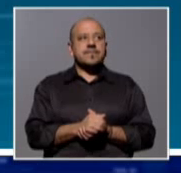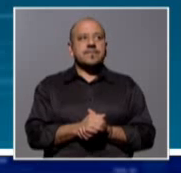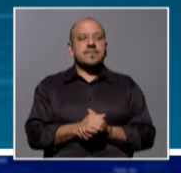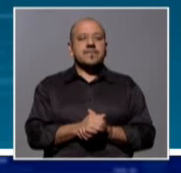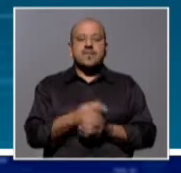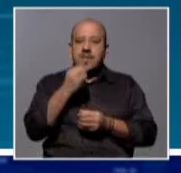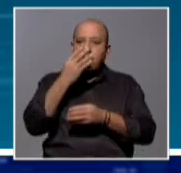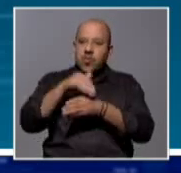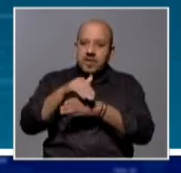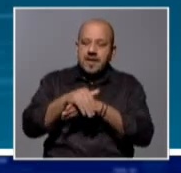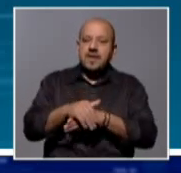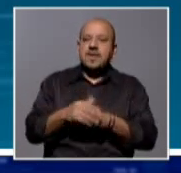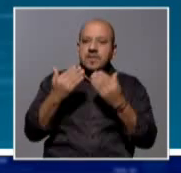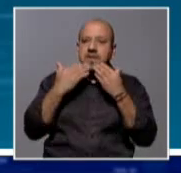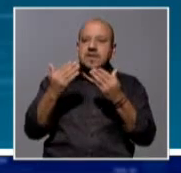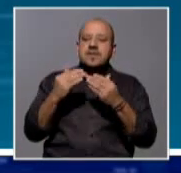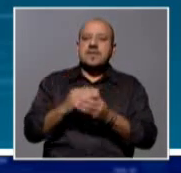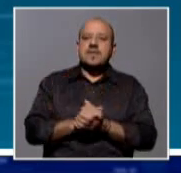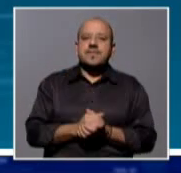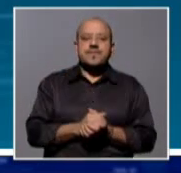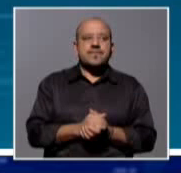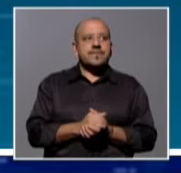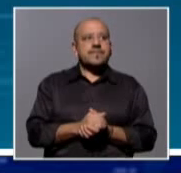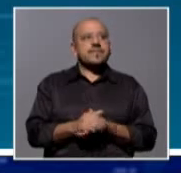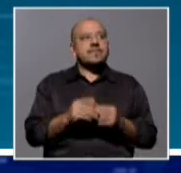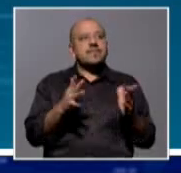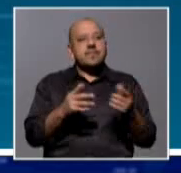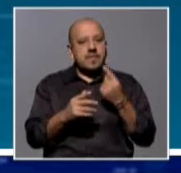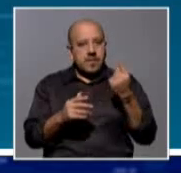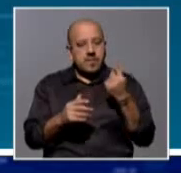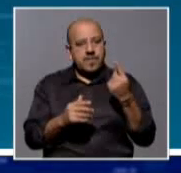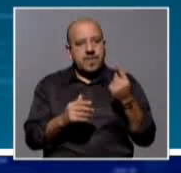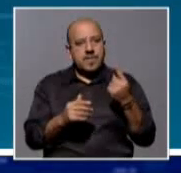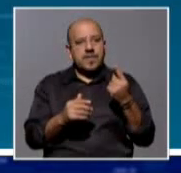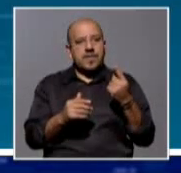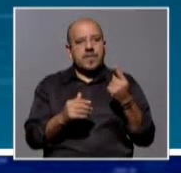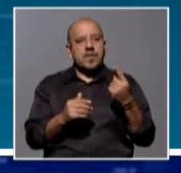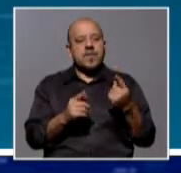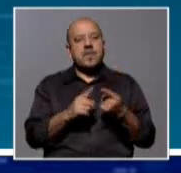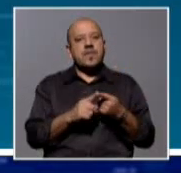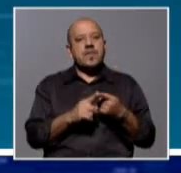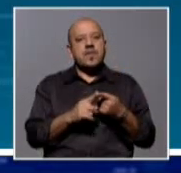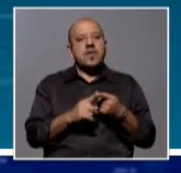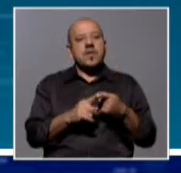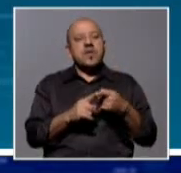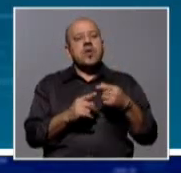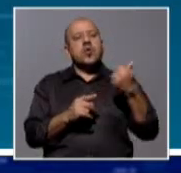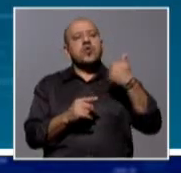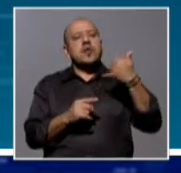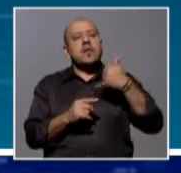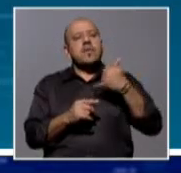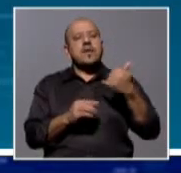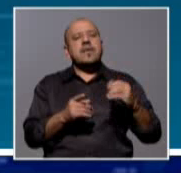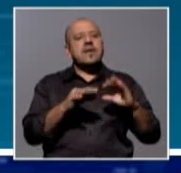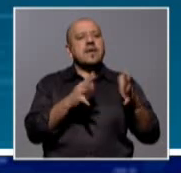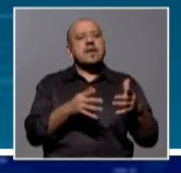Buenas tardes, muchas gracias por la convocatoria. Por favor, primero que nada, para ponernos en contexto, contame de qué trata Arte